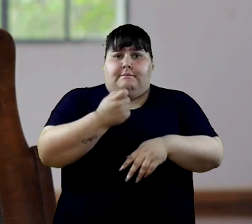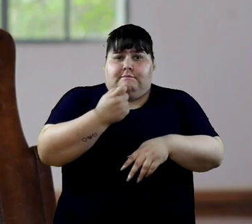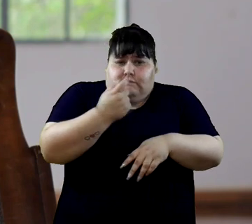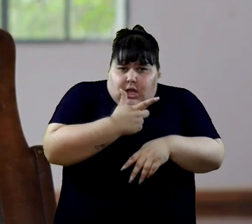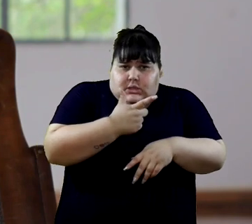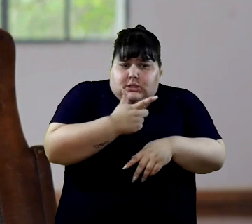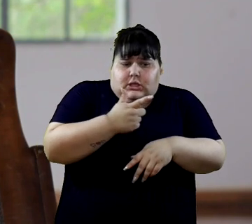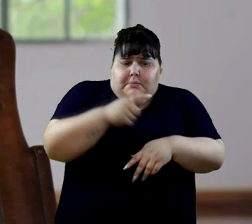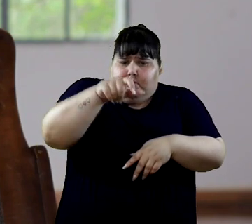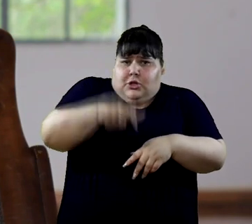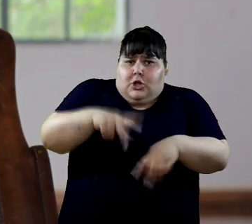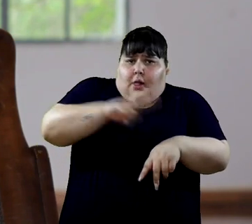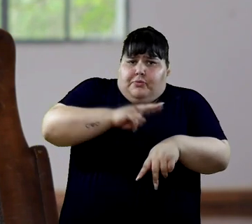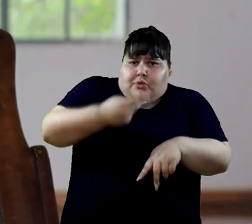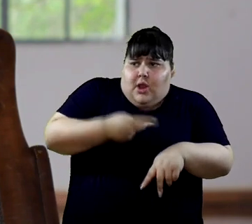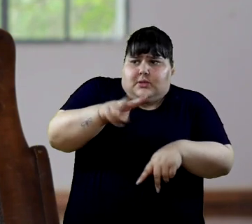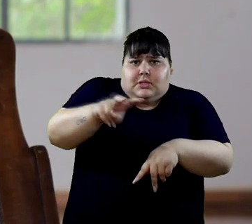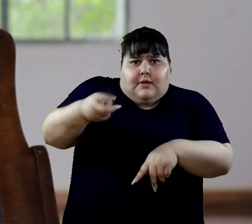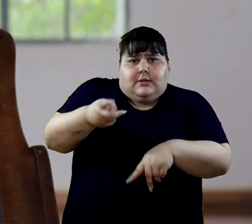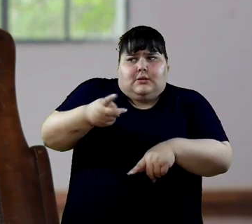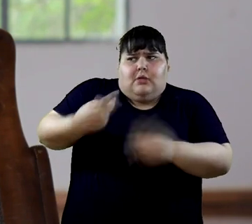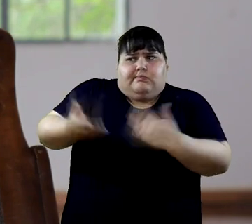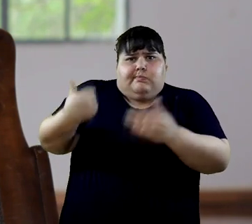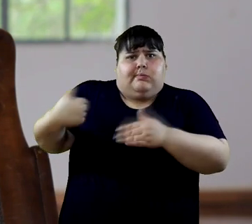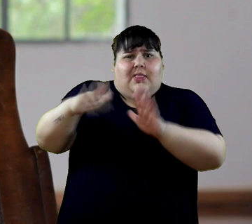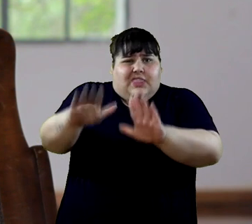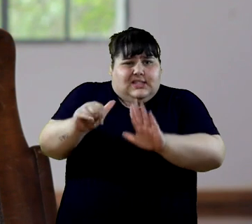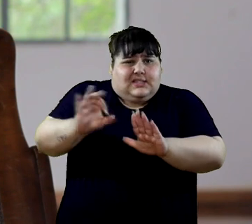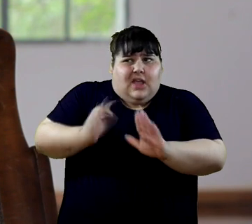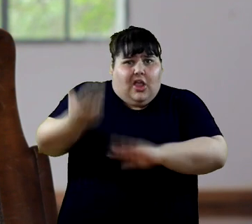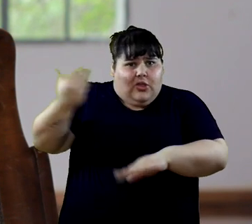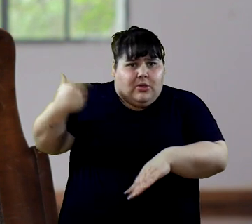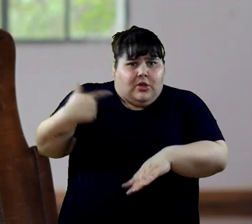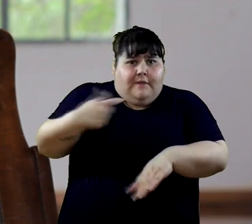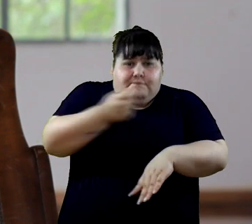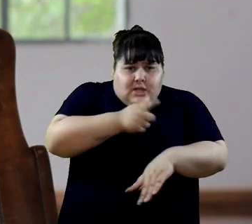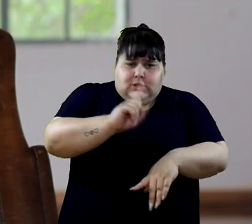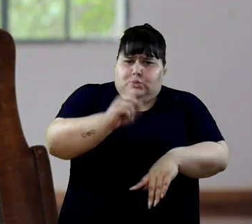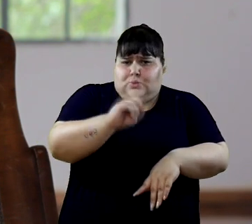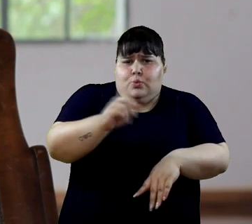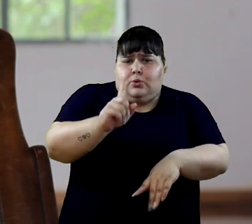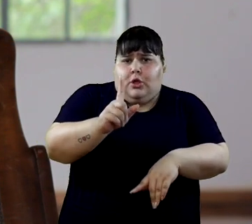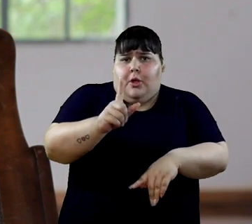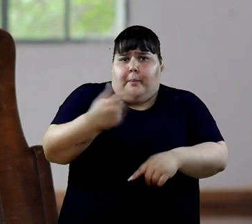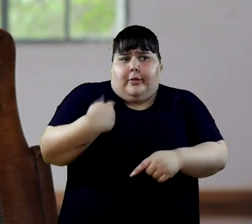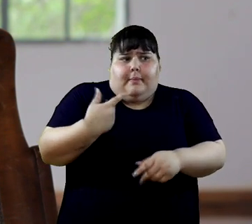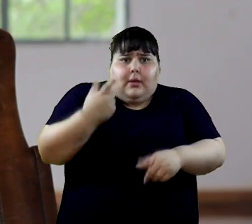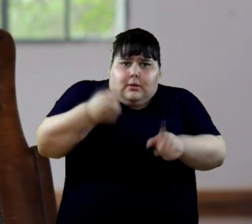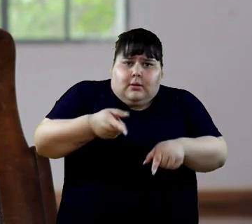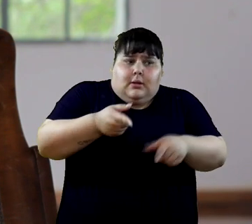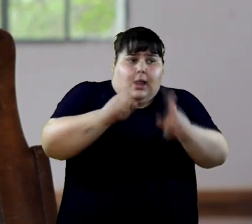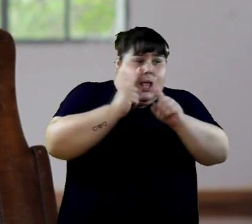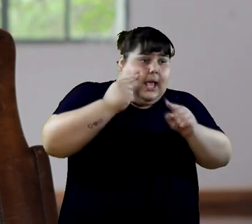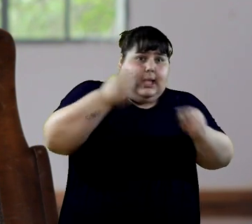fácil, repito, ser trans, travesti hace 16 años y estar y resistir lo que